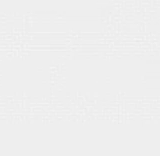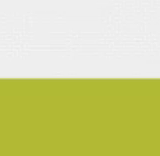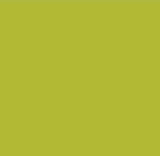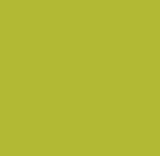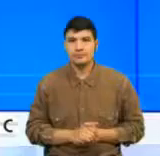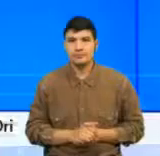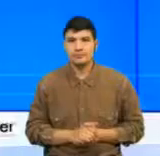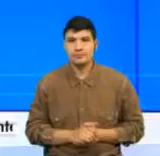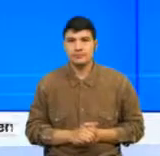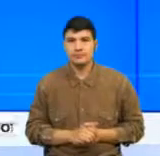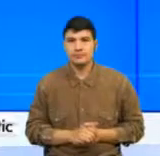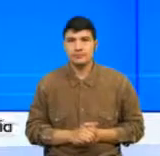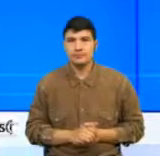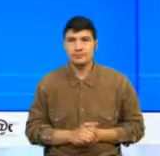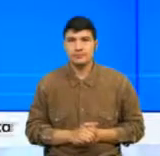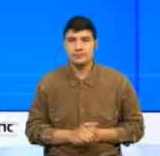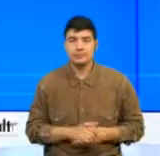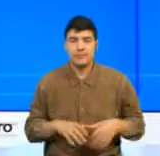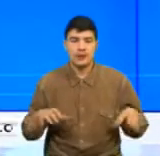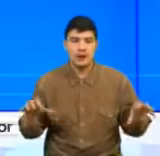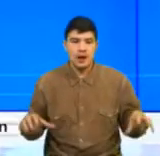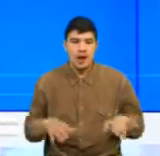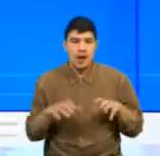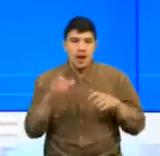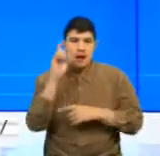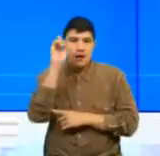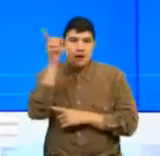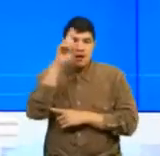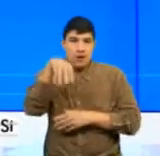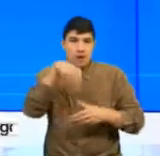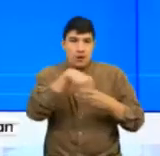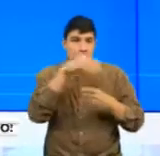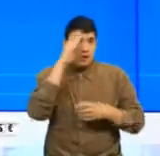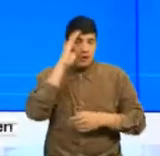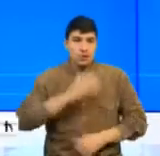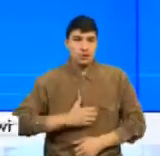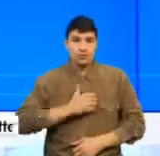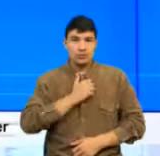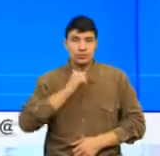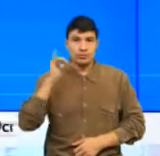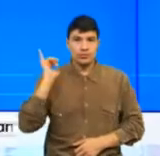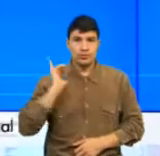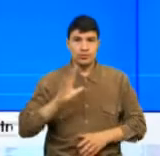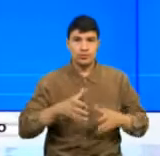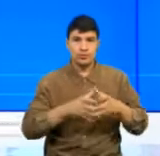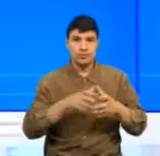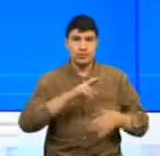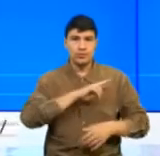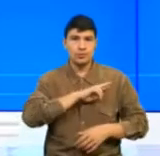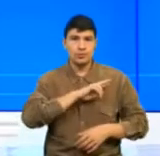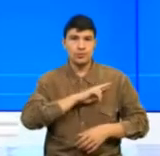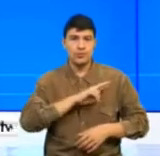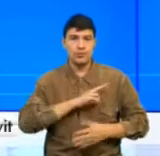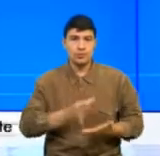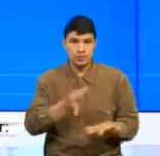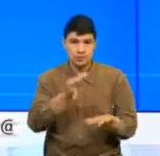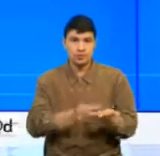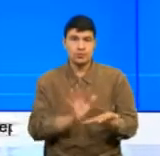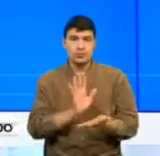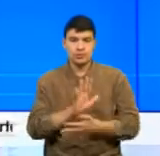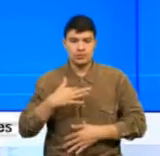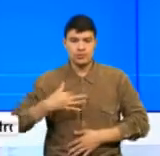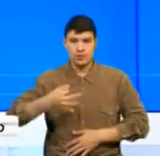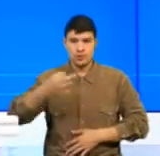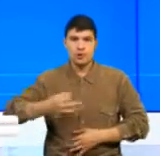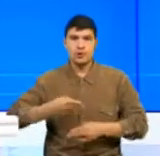canaltro.com. En un acto público que contó con la presencia de autoridades civiles, militares y religiosas, se dio cumplimiento al acto de dignificación del